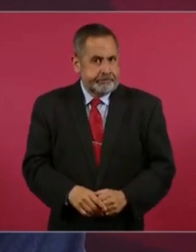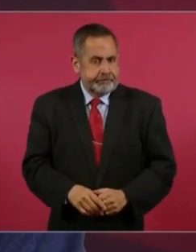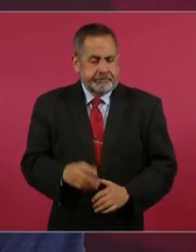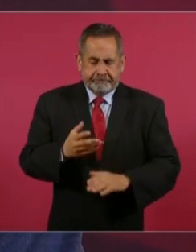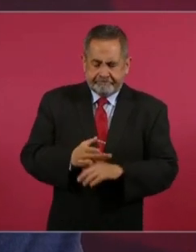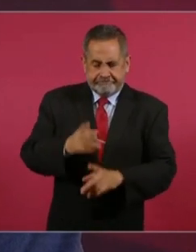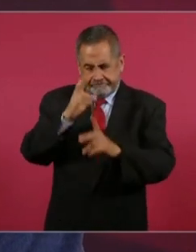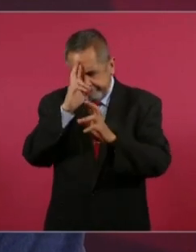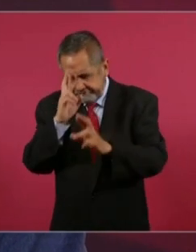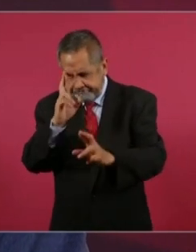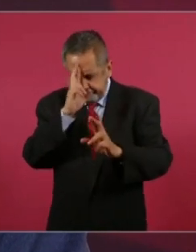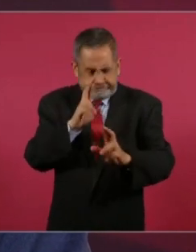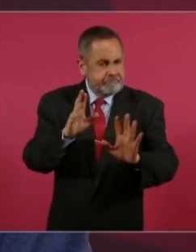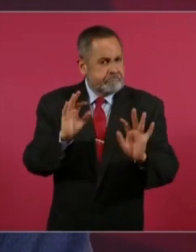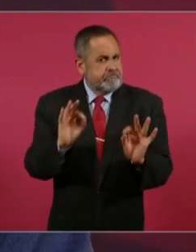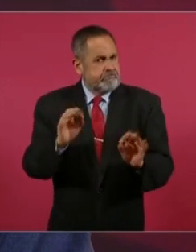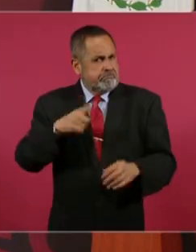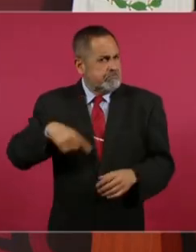muy respetuoso,